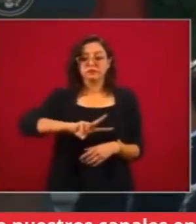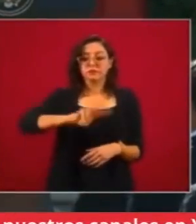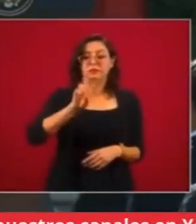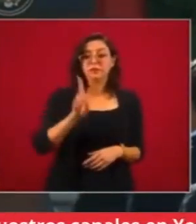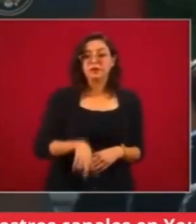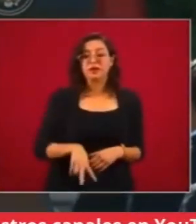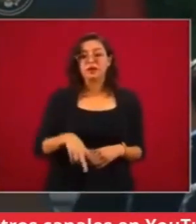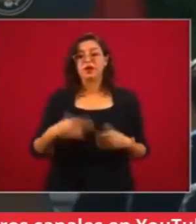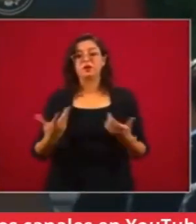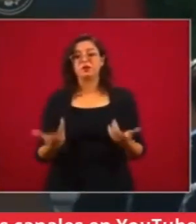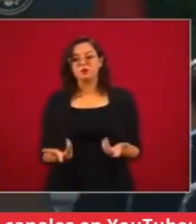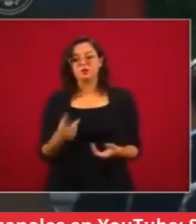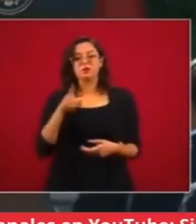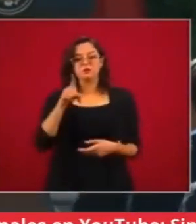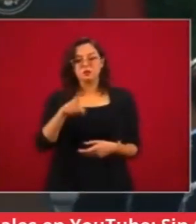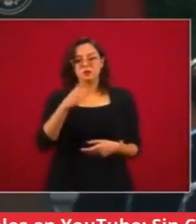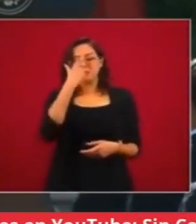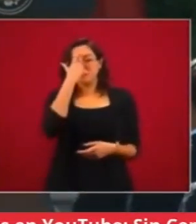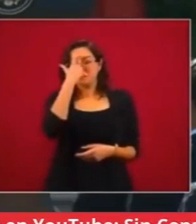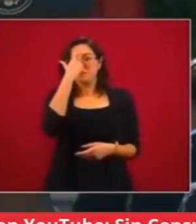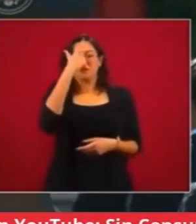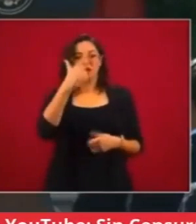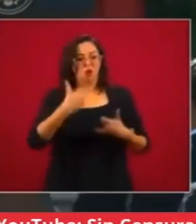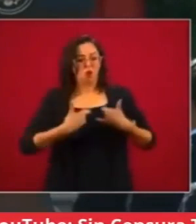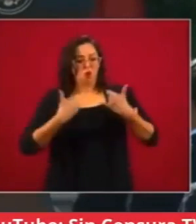2007. Entonces hay que